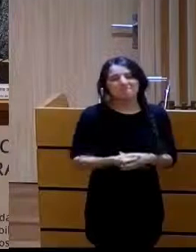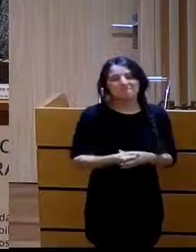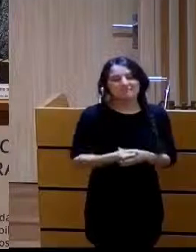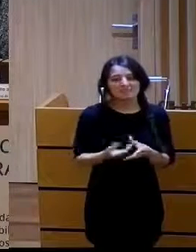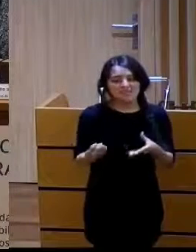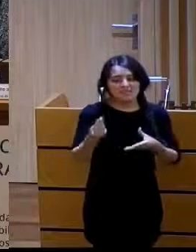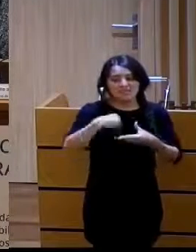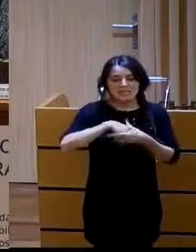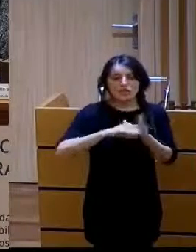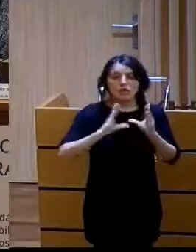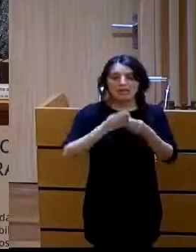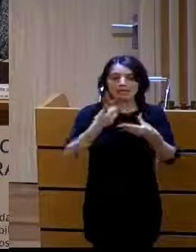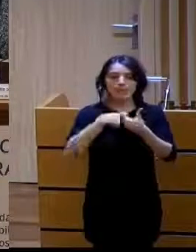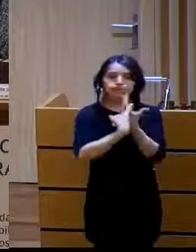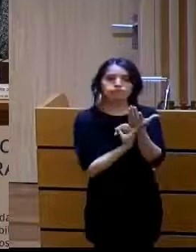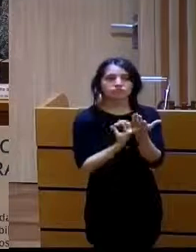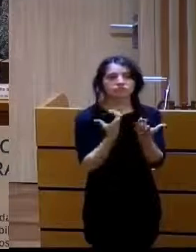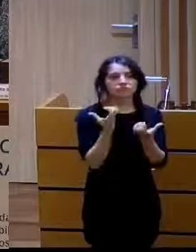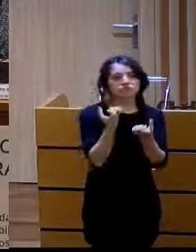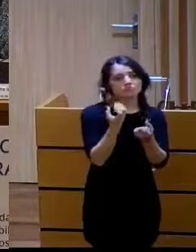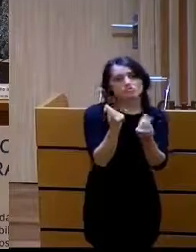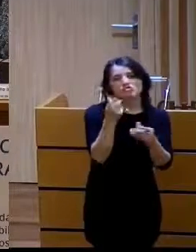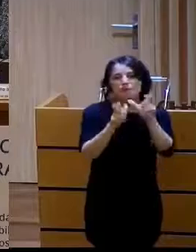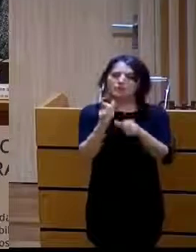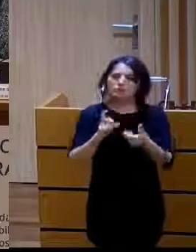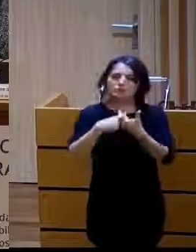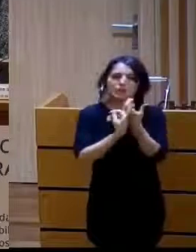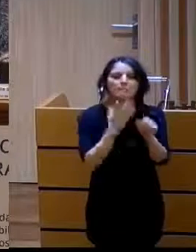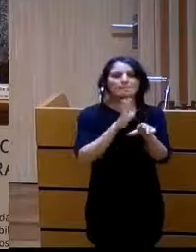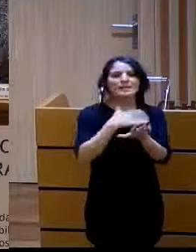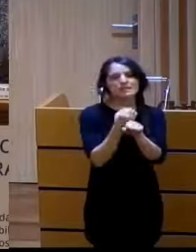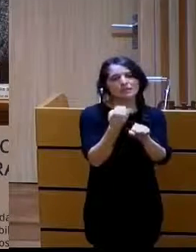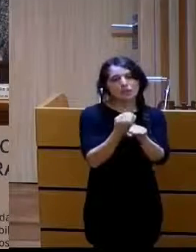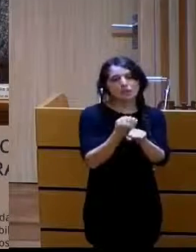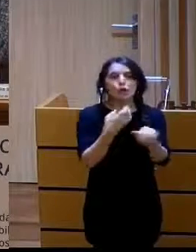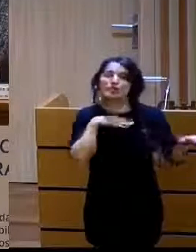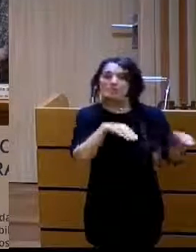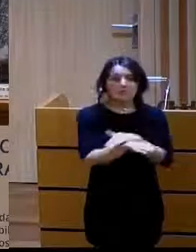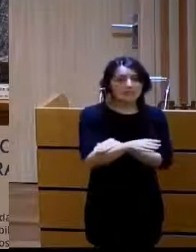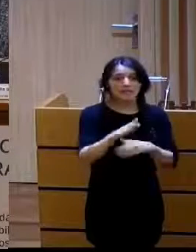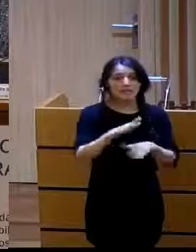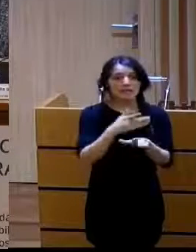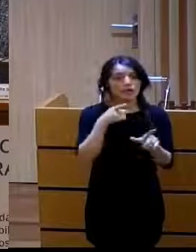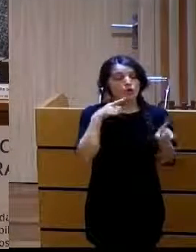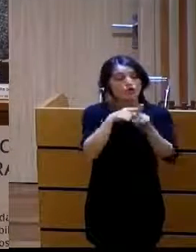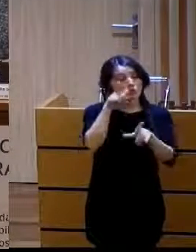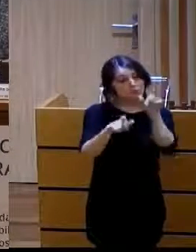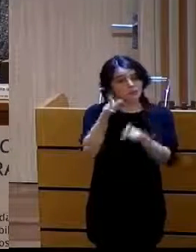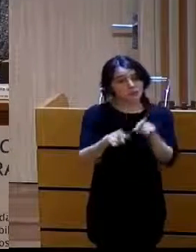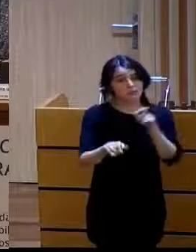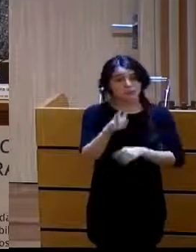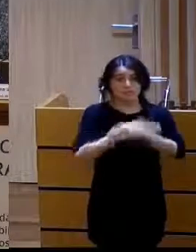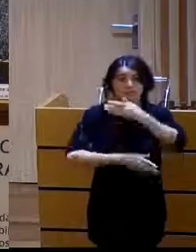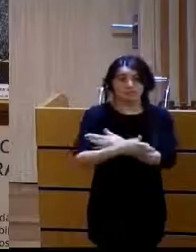trabajando por la accesibilidad, trabajando para que las personas con discapacidad tengan una vida mejor. Y que justo